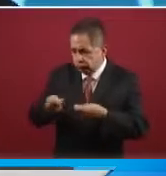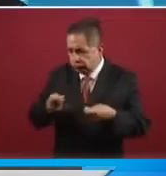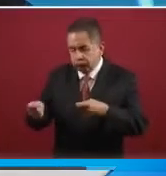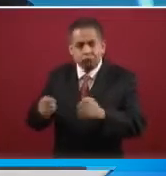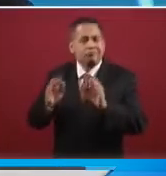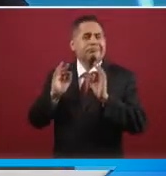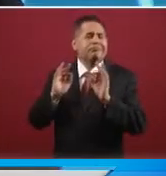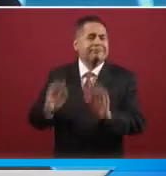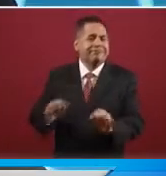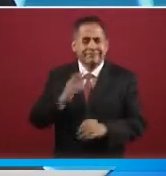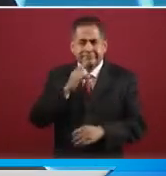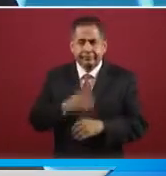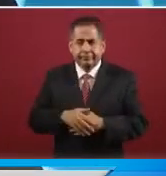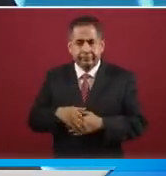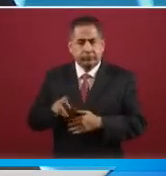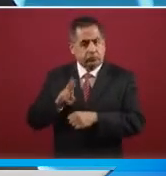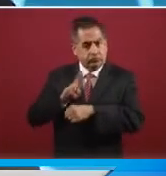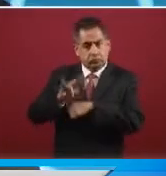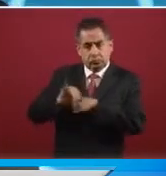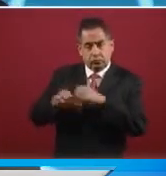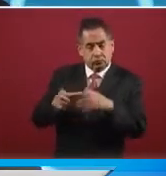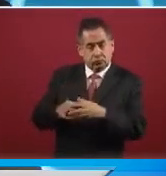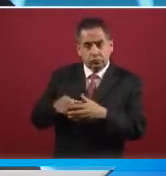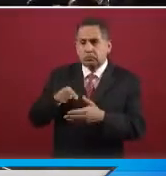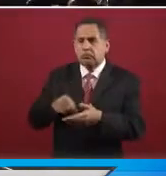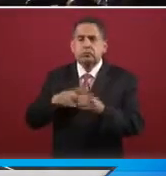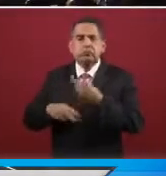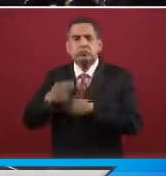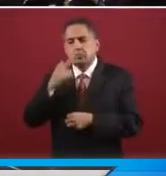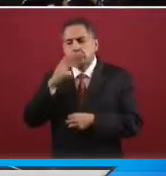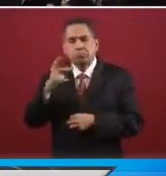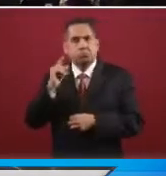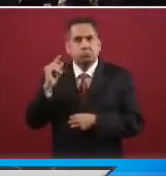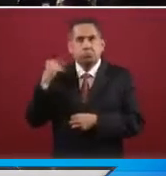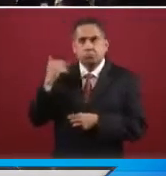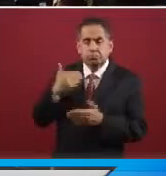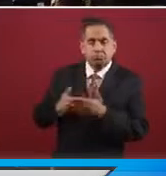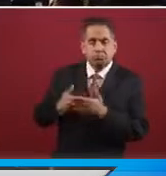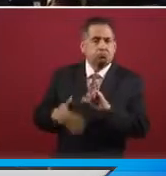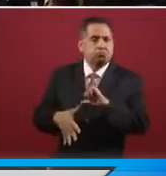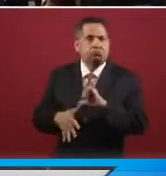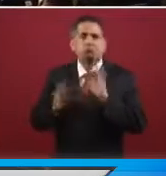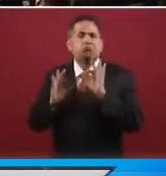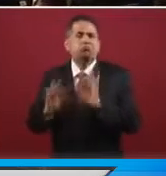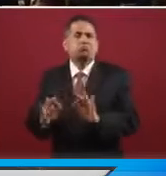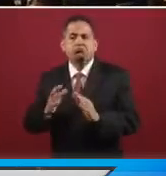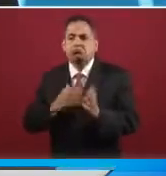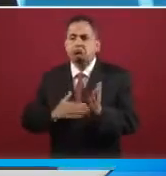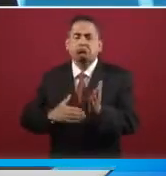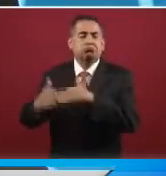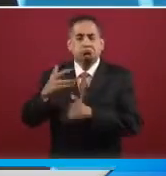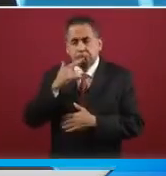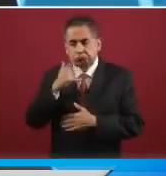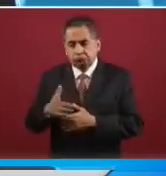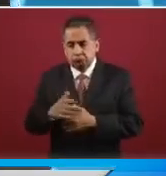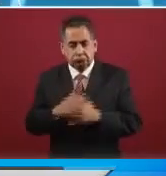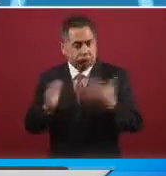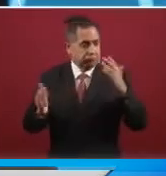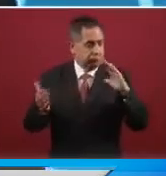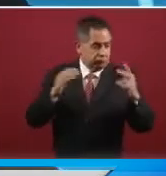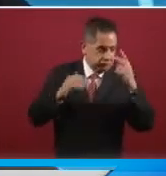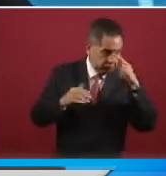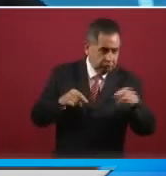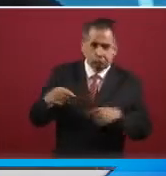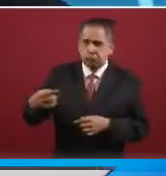Marcelo Ebrard. El canciller les da la bienvenida a todos los países participantes y reafirma la convicción de avanzar estableciendo la igualdad entre